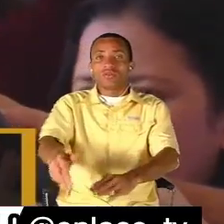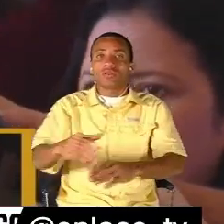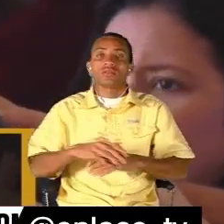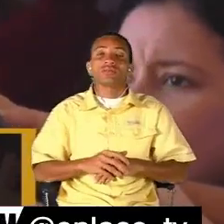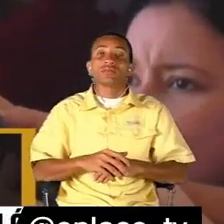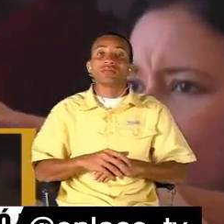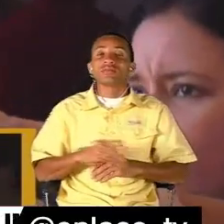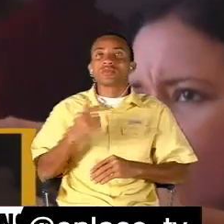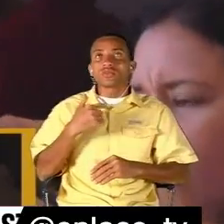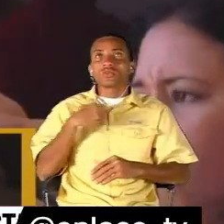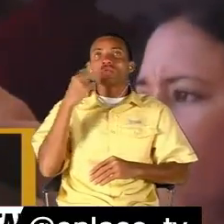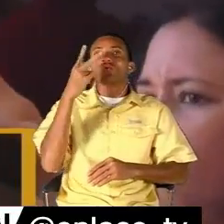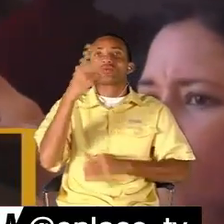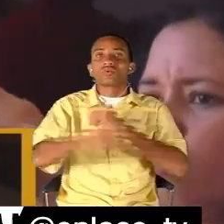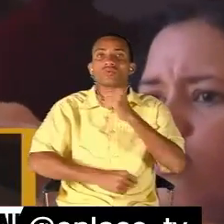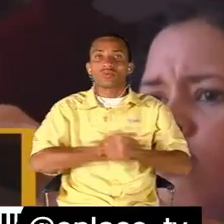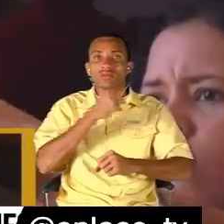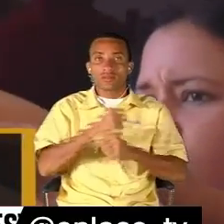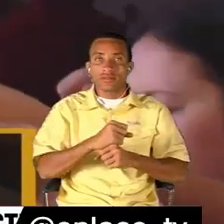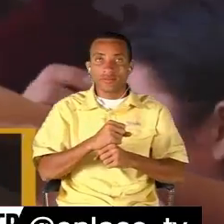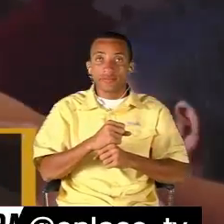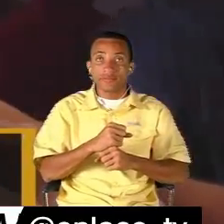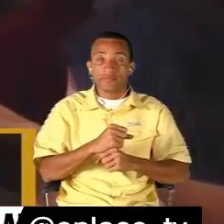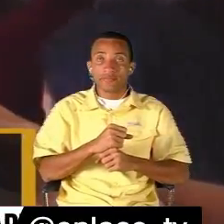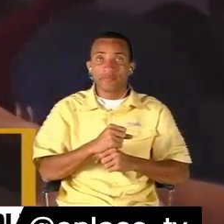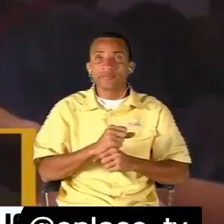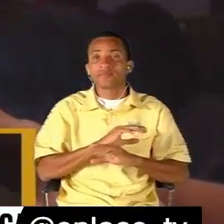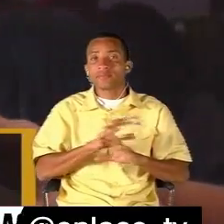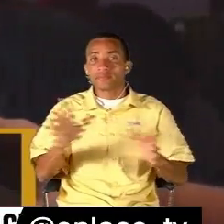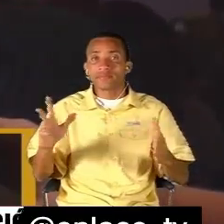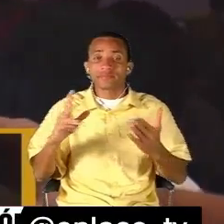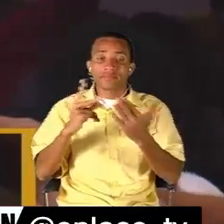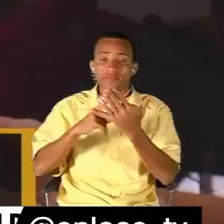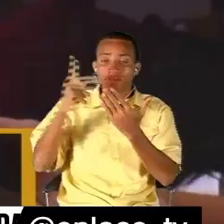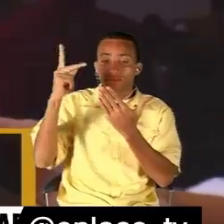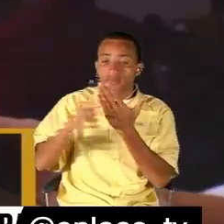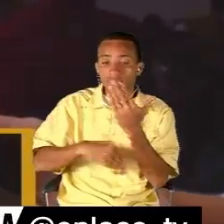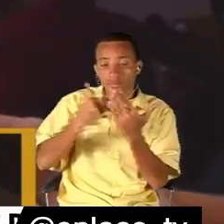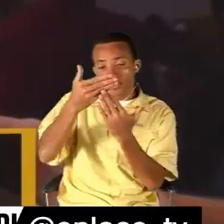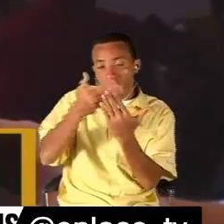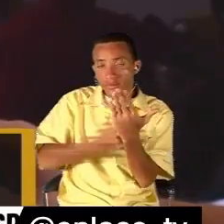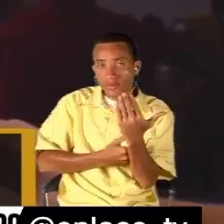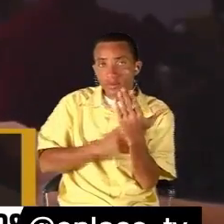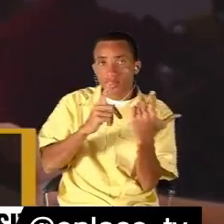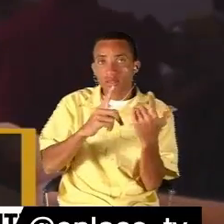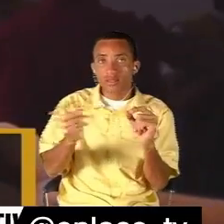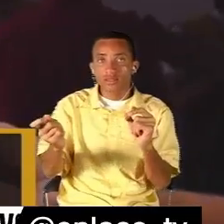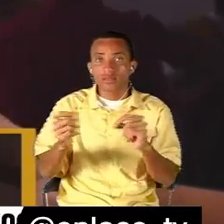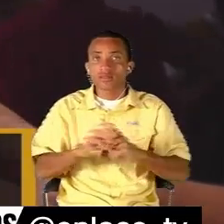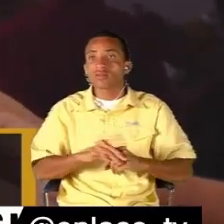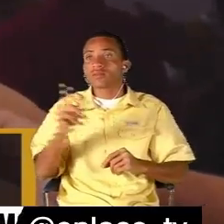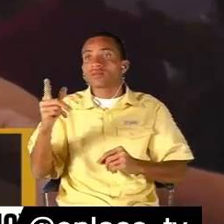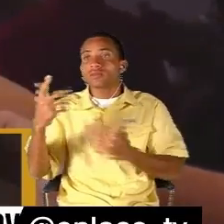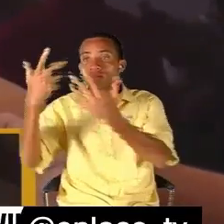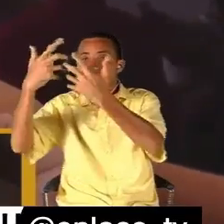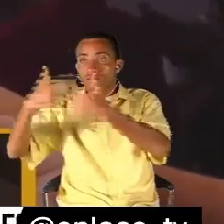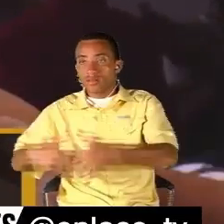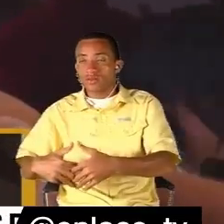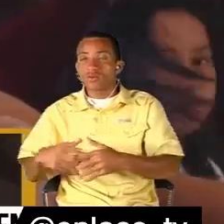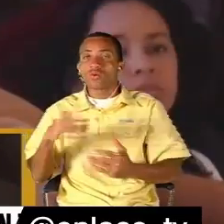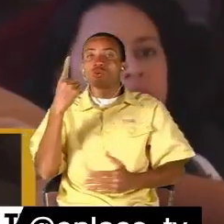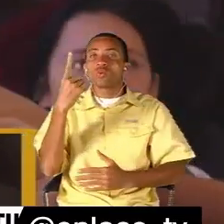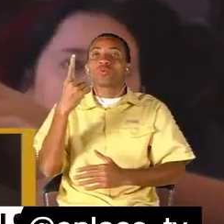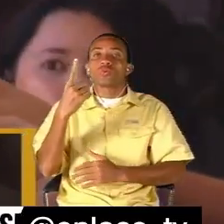incluso, yo hablo de 2 años, esos son contratos que están listos, que el contratista tiene máximo 1 año para entregar,